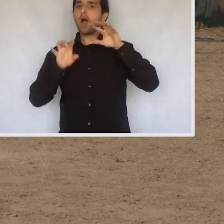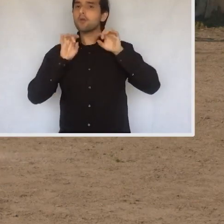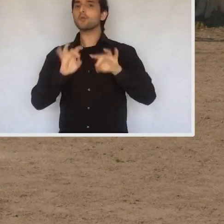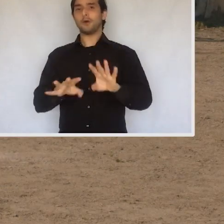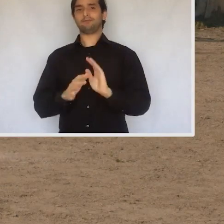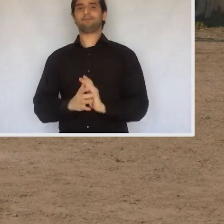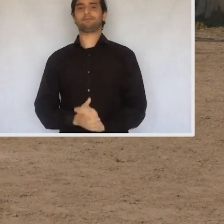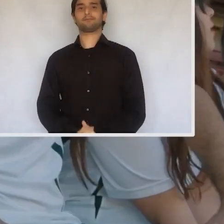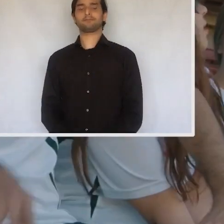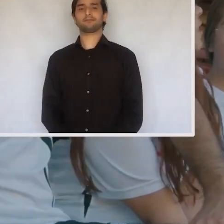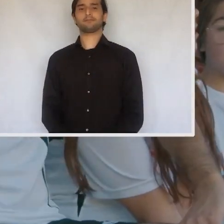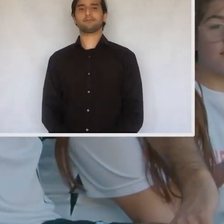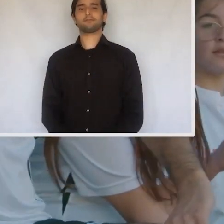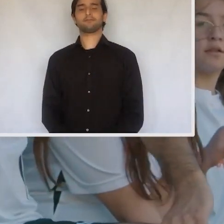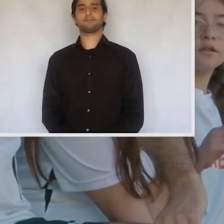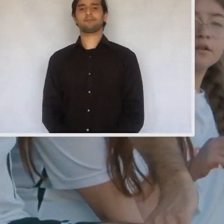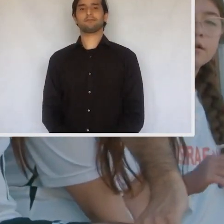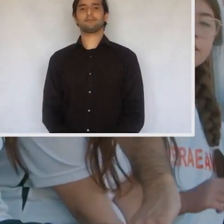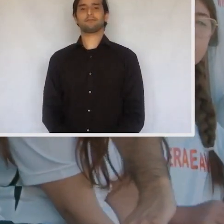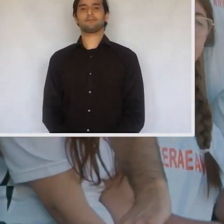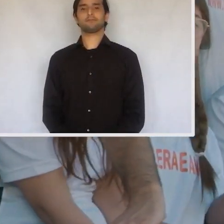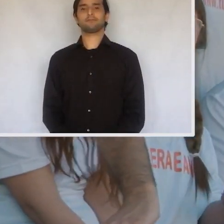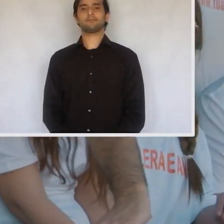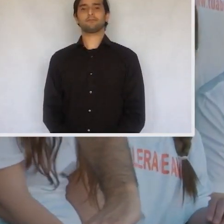educar. ¡Palabra radical!